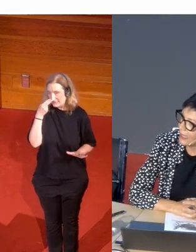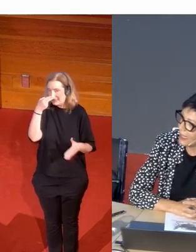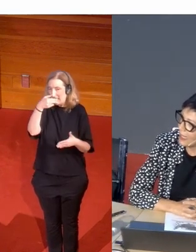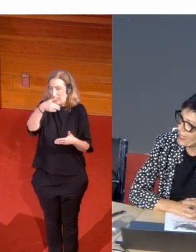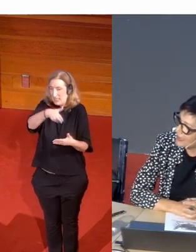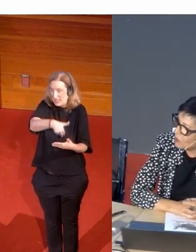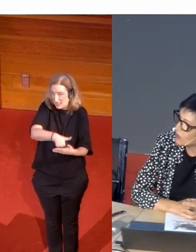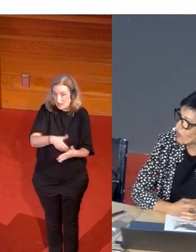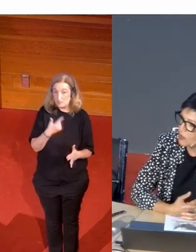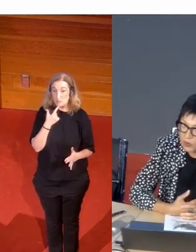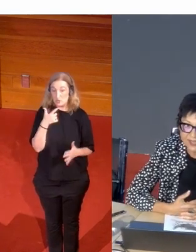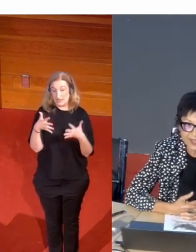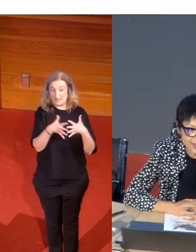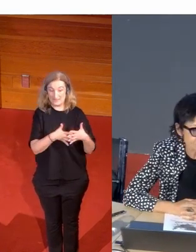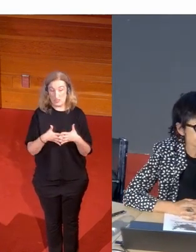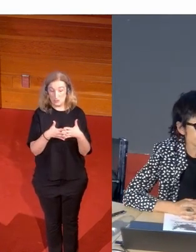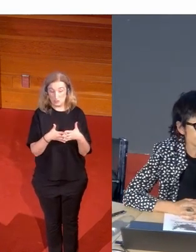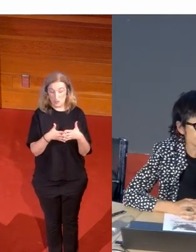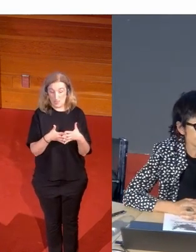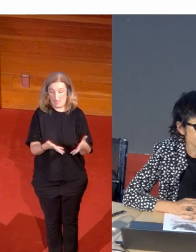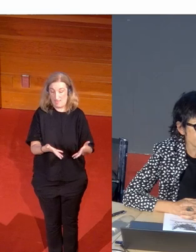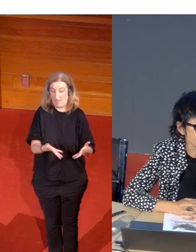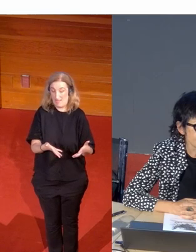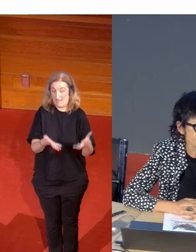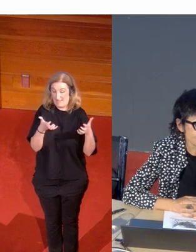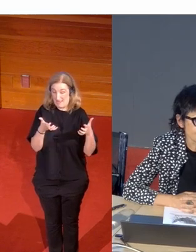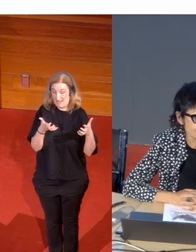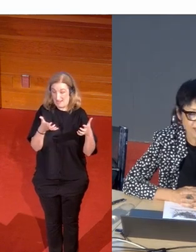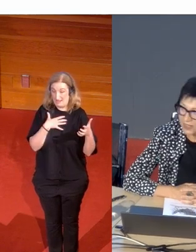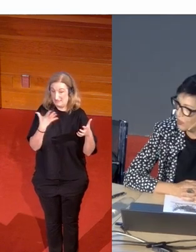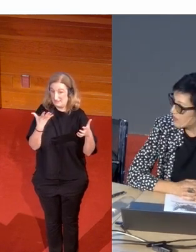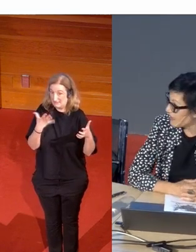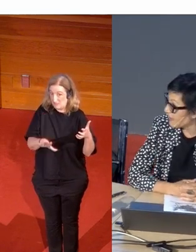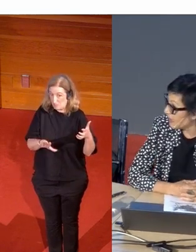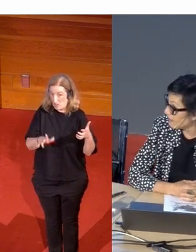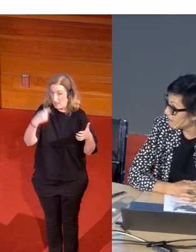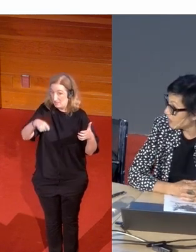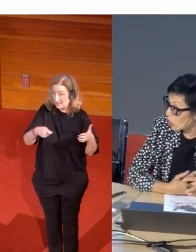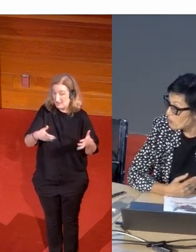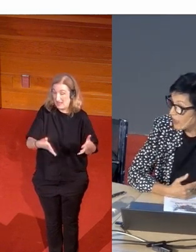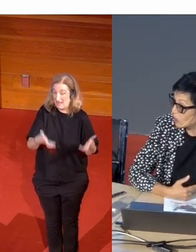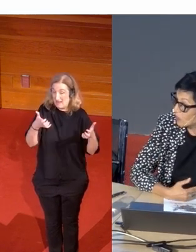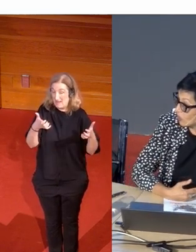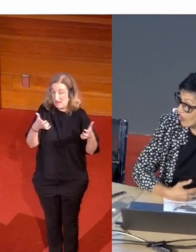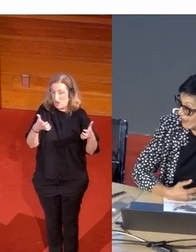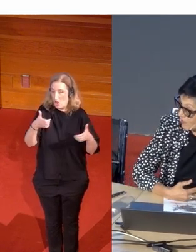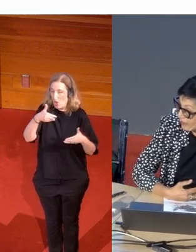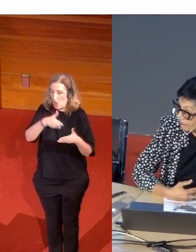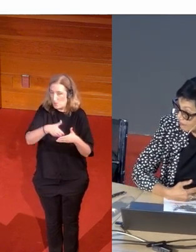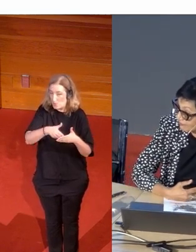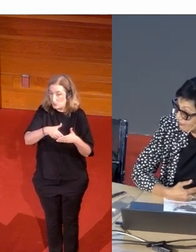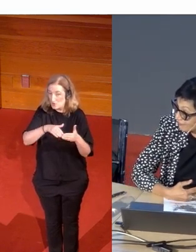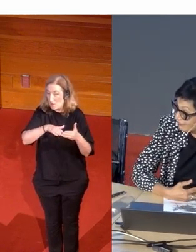porque en Estados Unidos puede ganar la elección presidencial con menos votos que